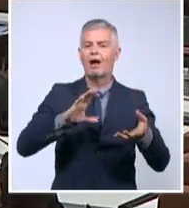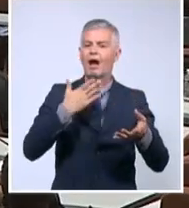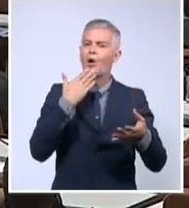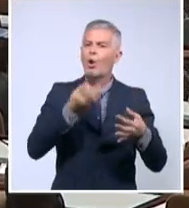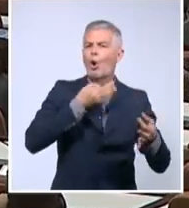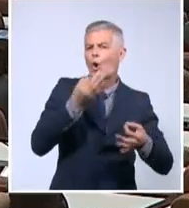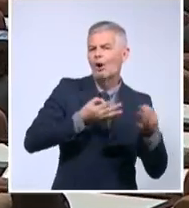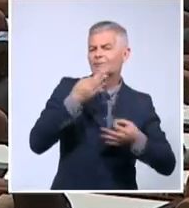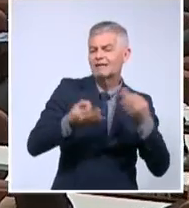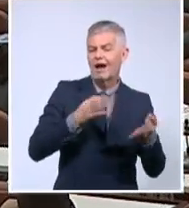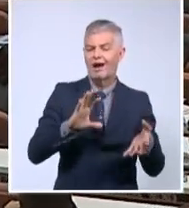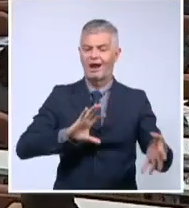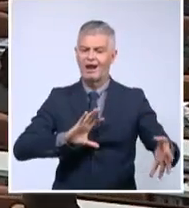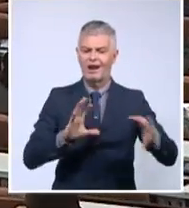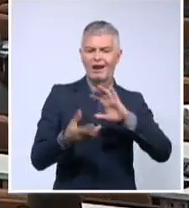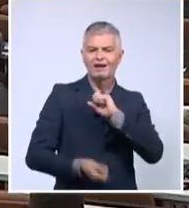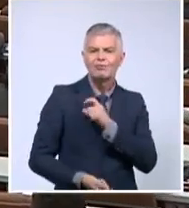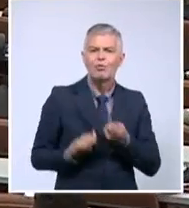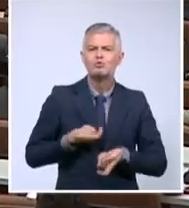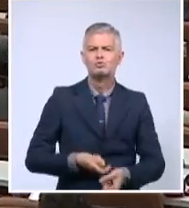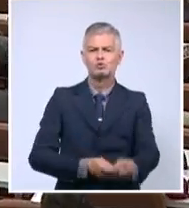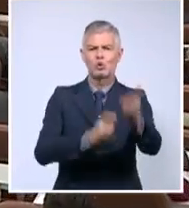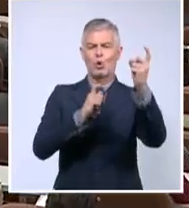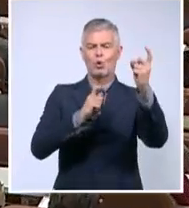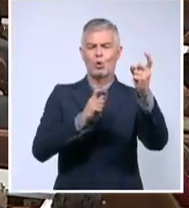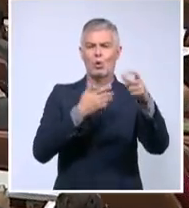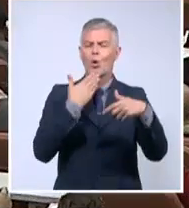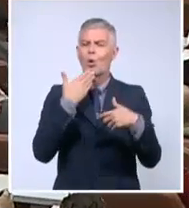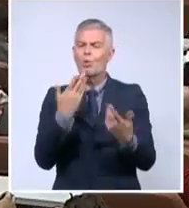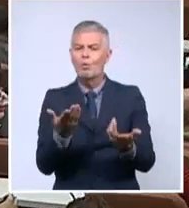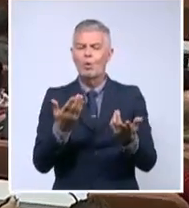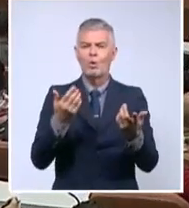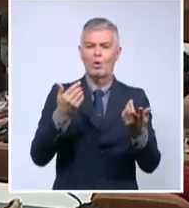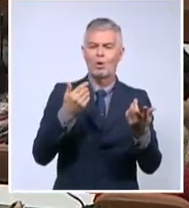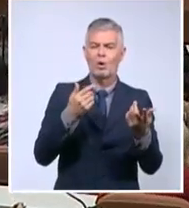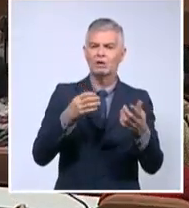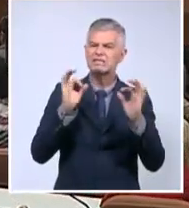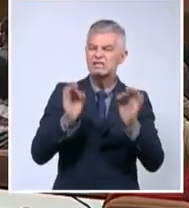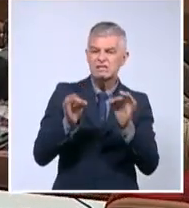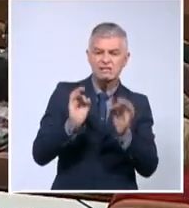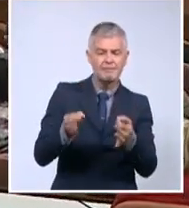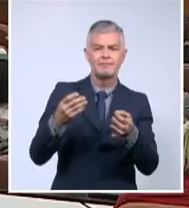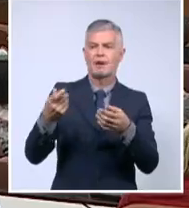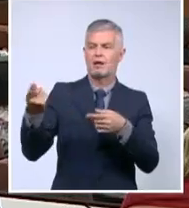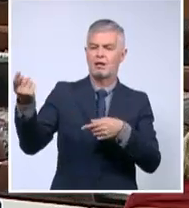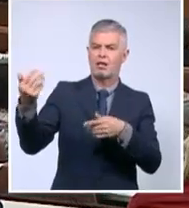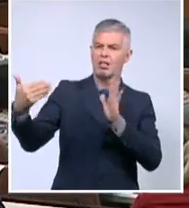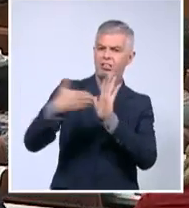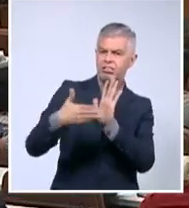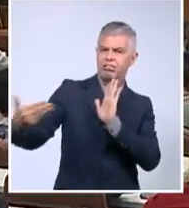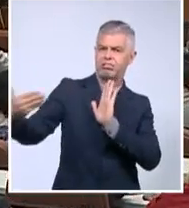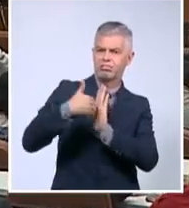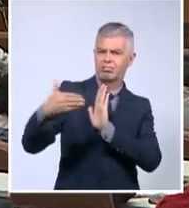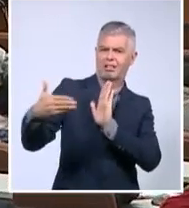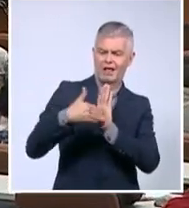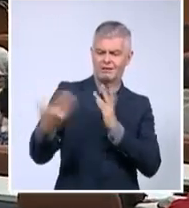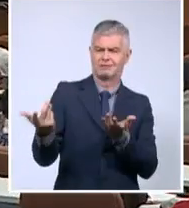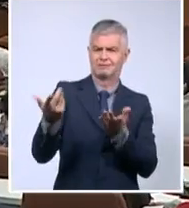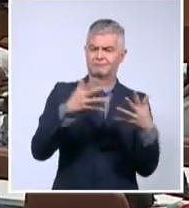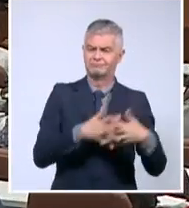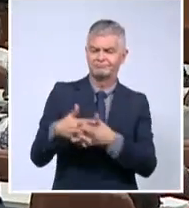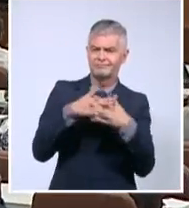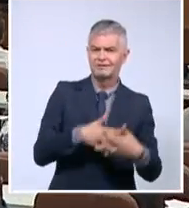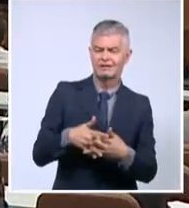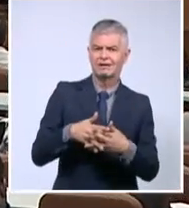su triunfo y su sobrevivencia frente a despiadados acosos y dolorosos abandonos, sin esas esencias